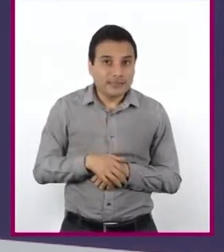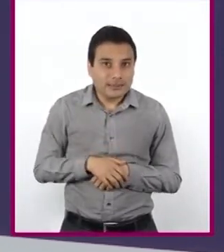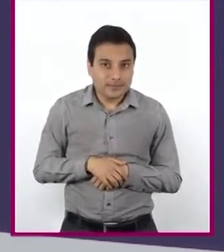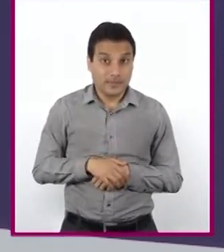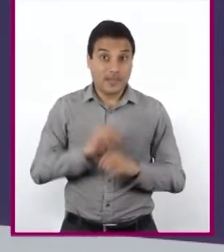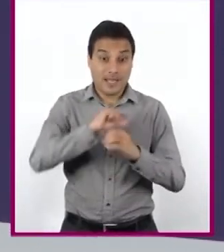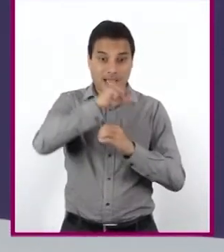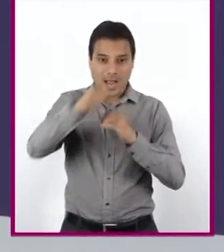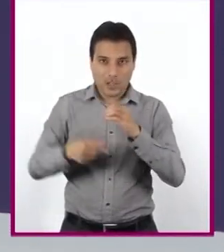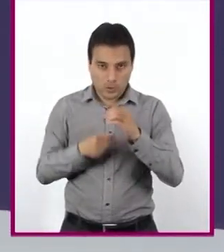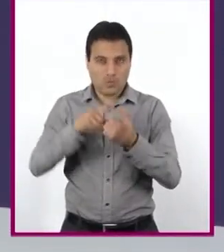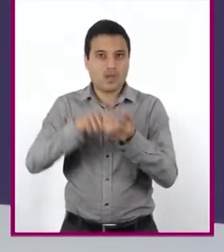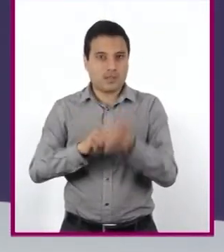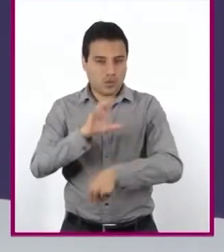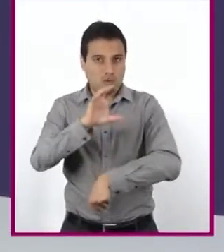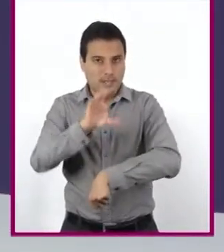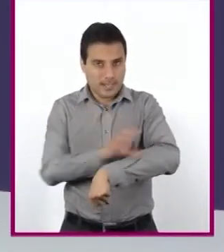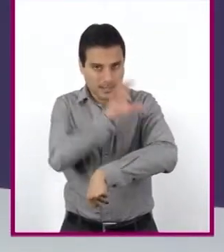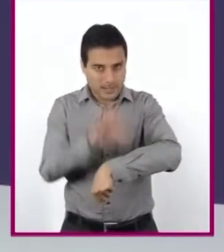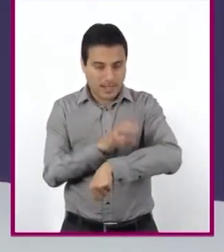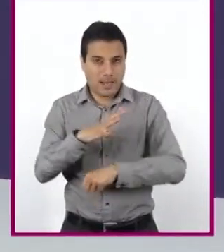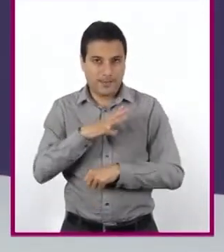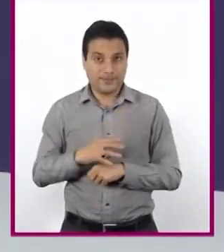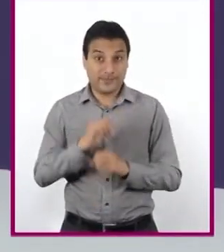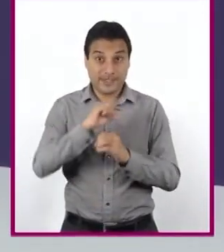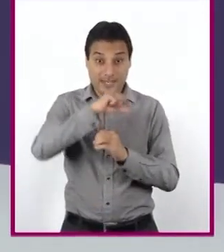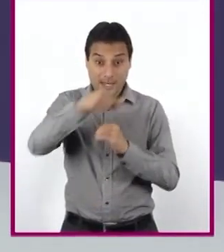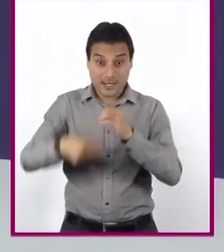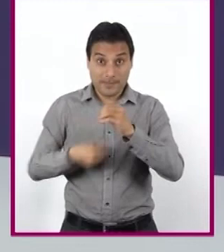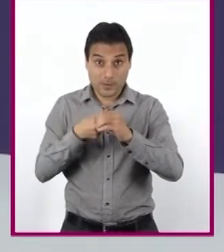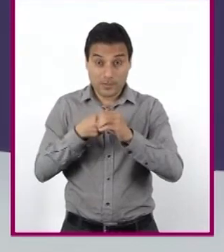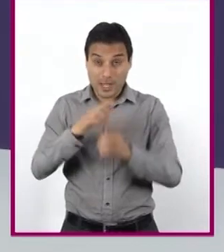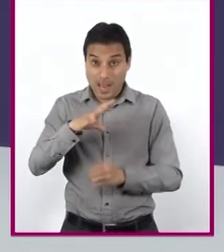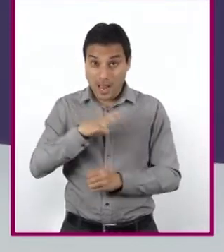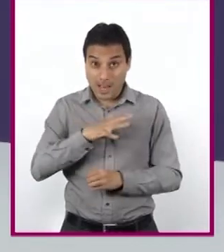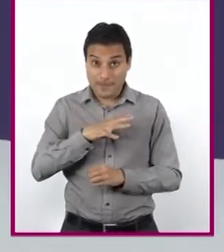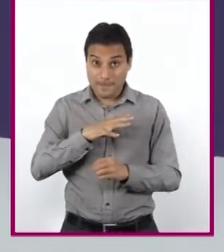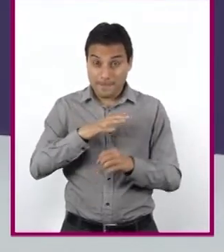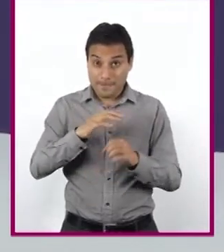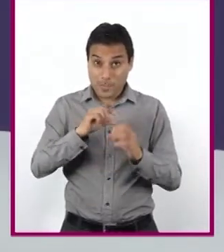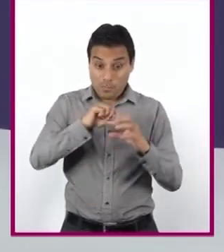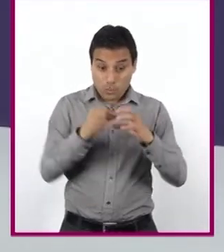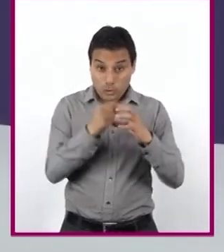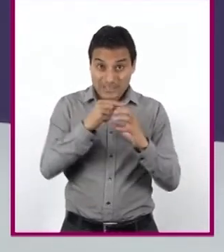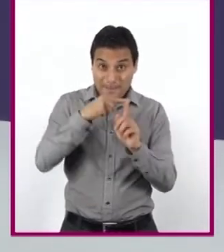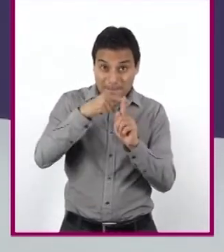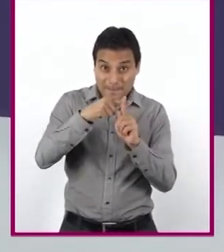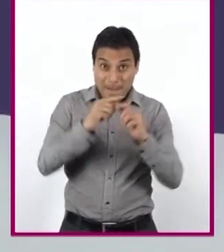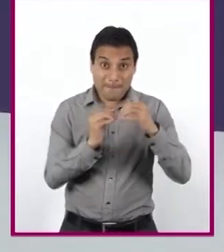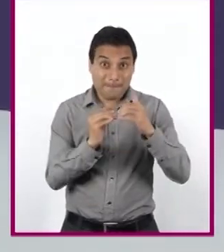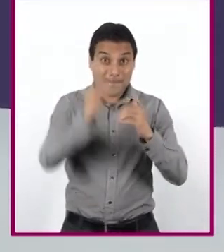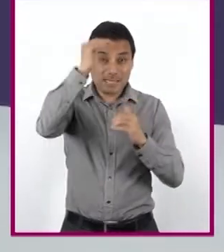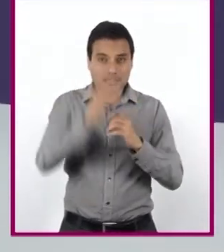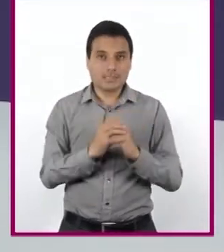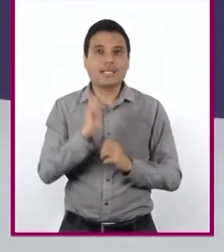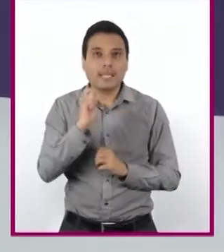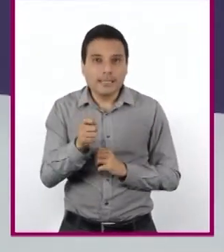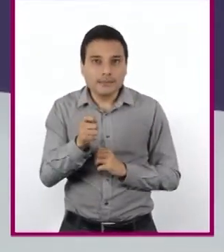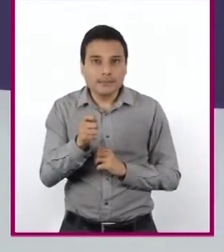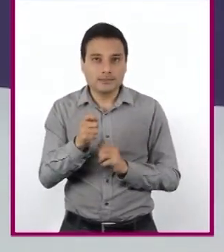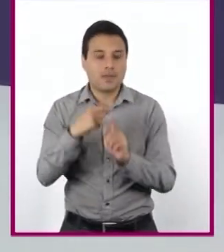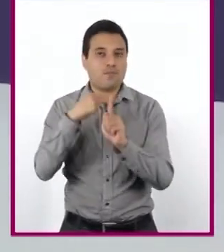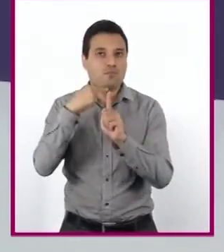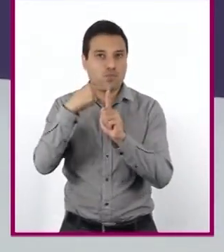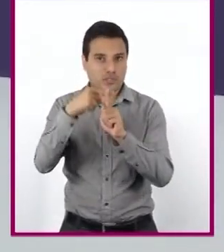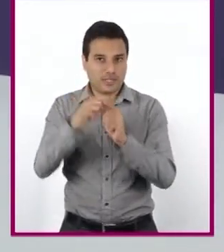Si los átomos de un elemento tienen mayor número de protones que de electrones, su carga es positiva